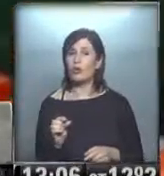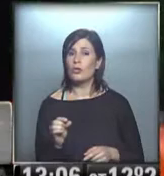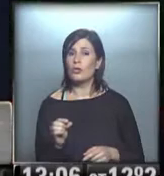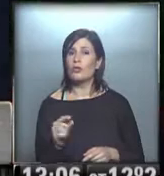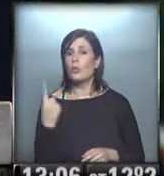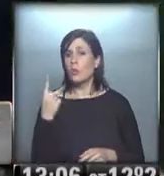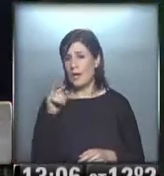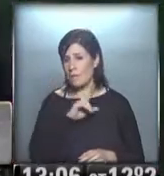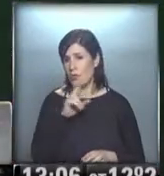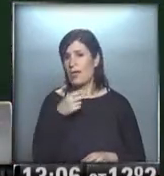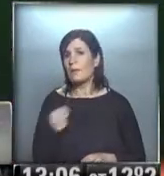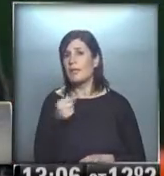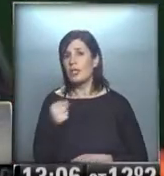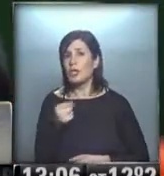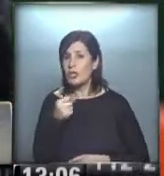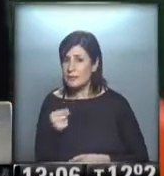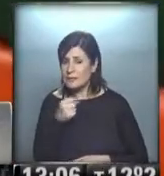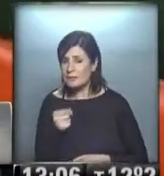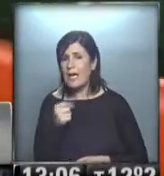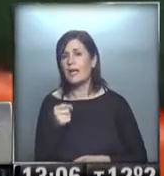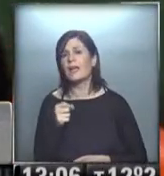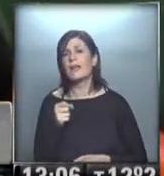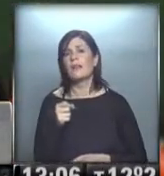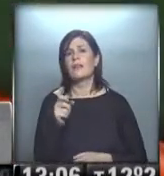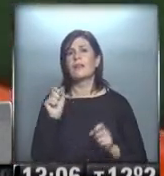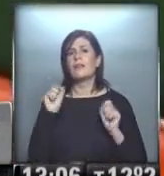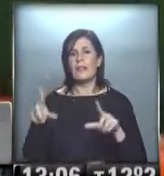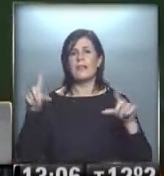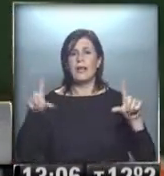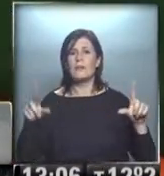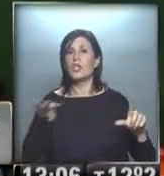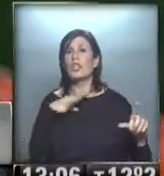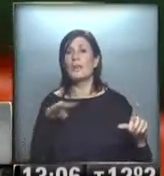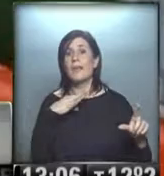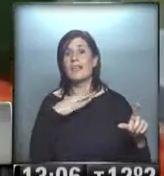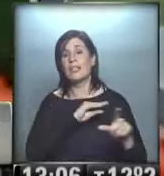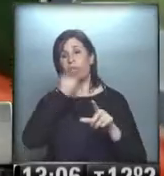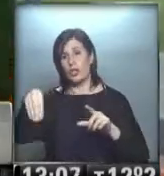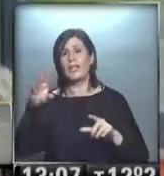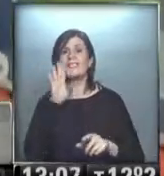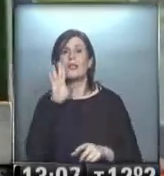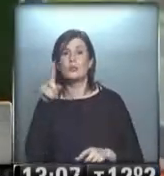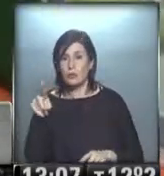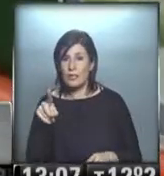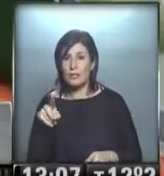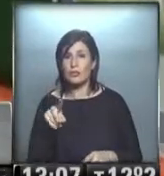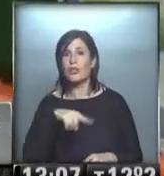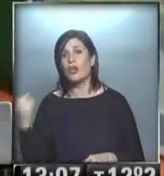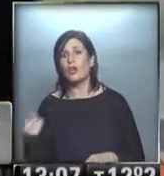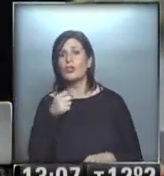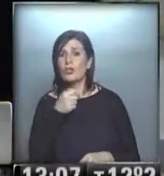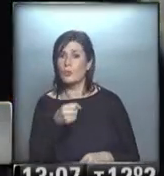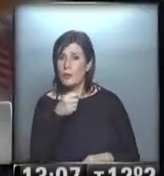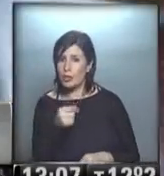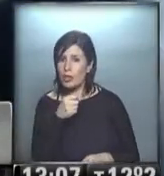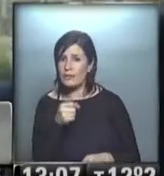de una periodista, Silvina Sterin-Penzel, corresponsal de la televisión mexicana en los Estados Unidos, que fue consultada por el periodista Edgardo Alfano de